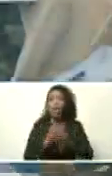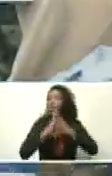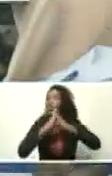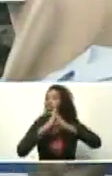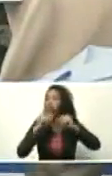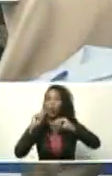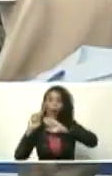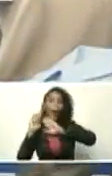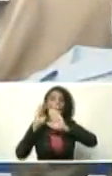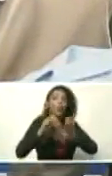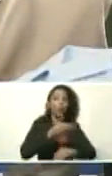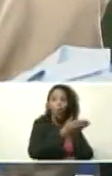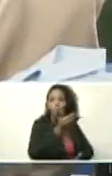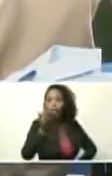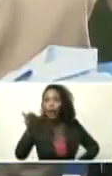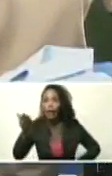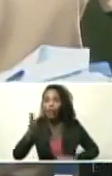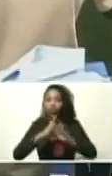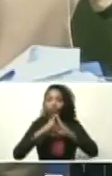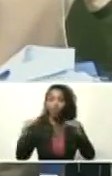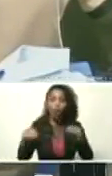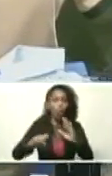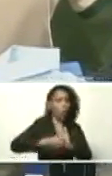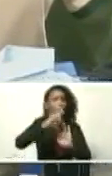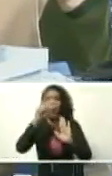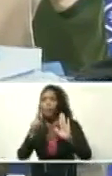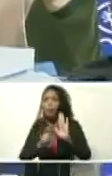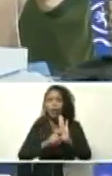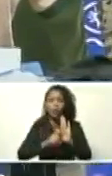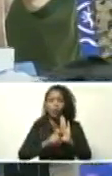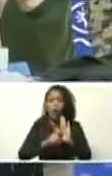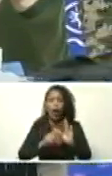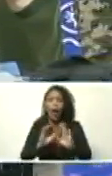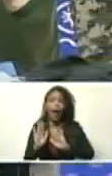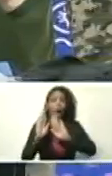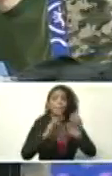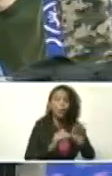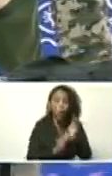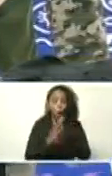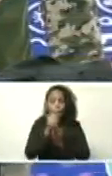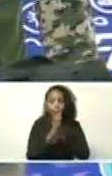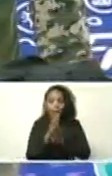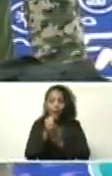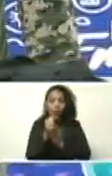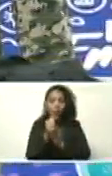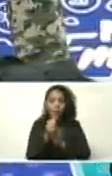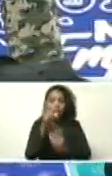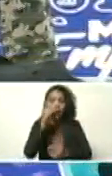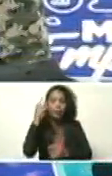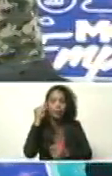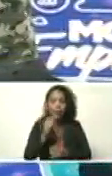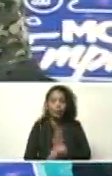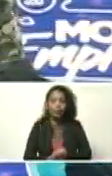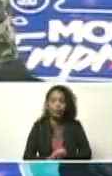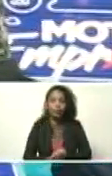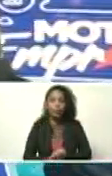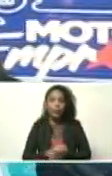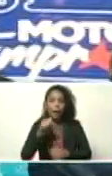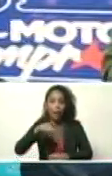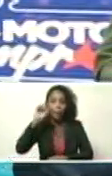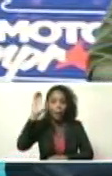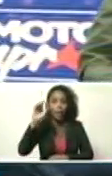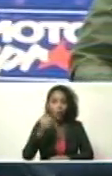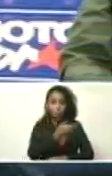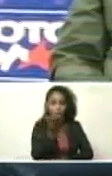para ustedes, todo absoluto apoyo a los emprendedores y a las emprendedoras del país.